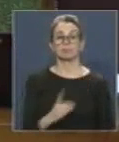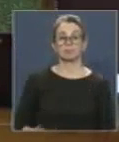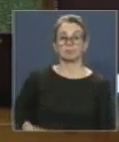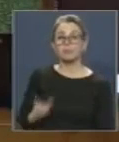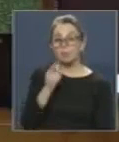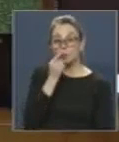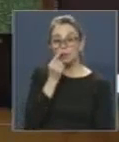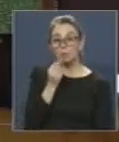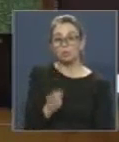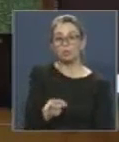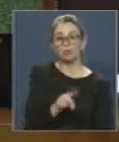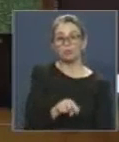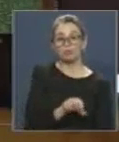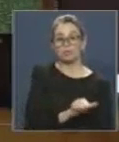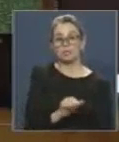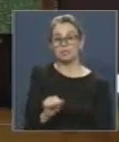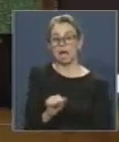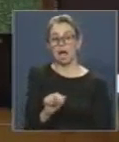saavedra